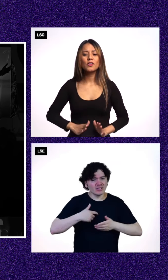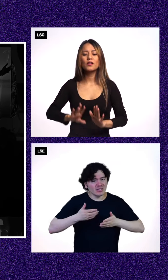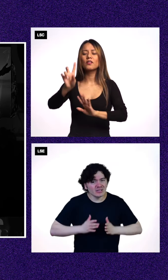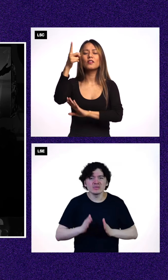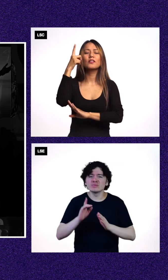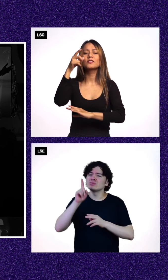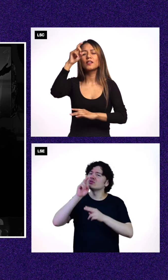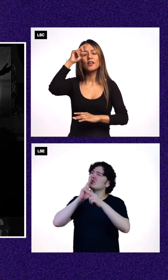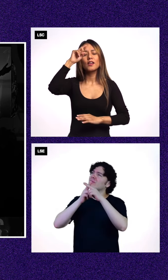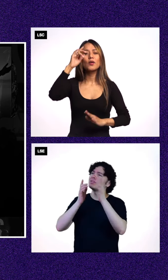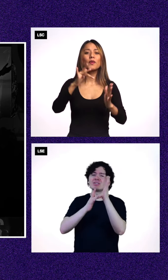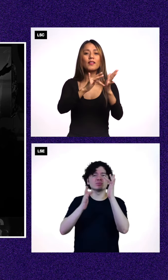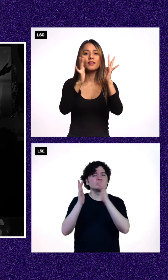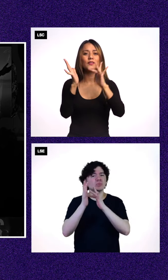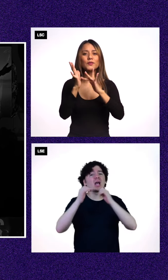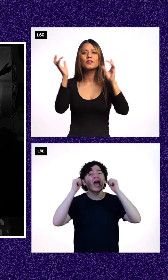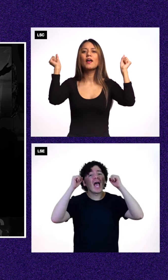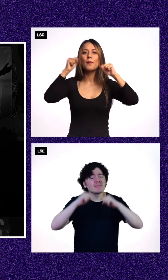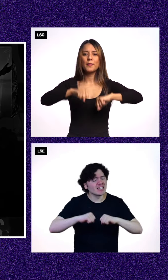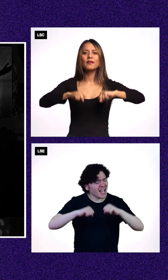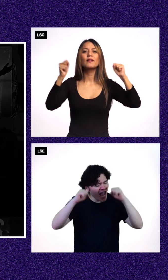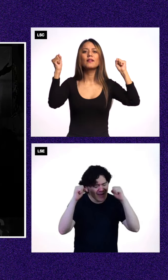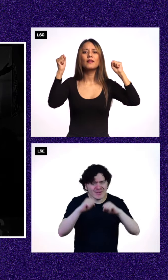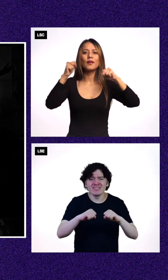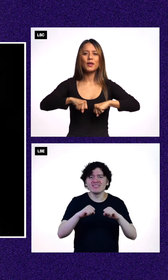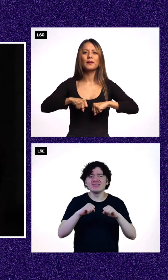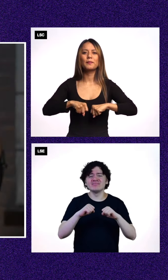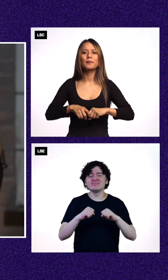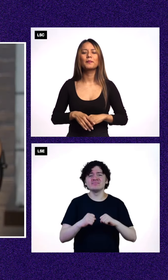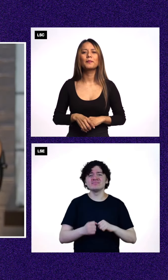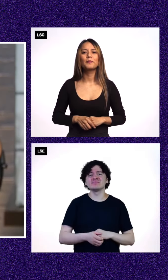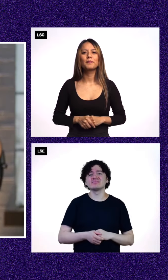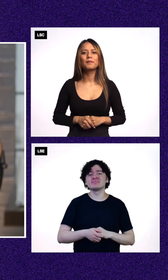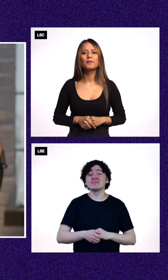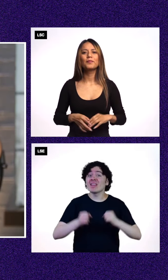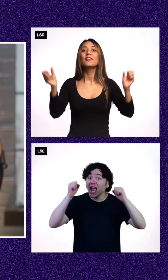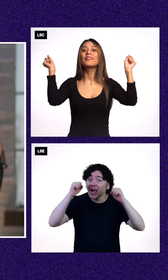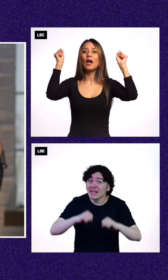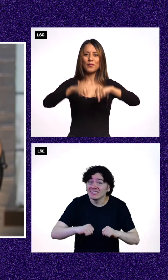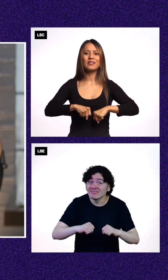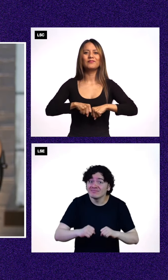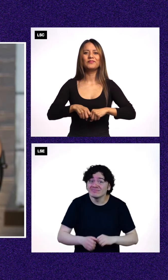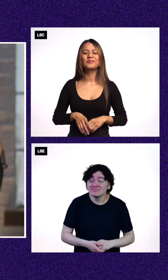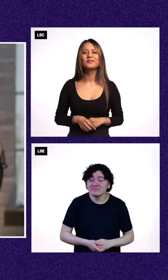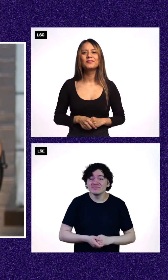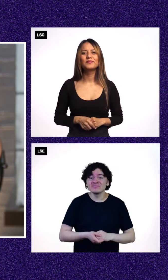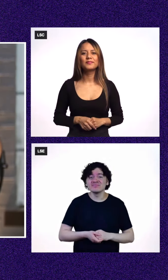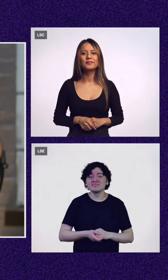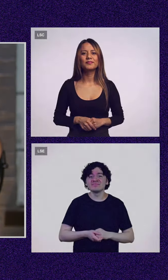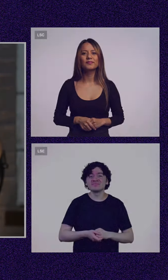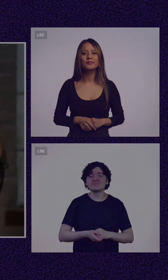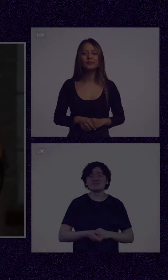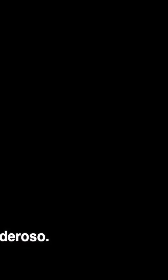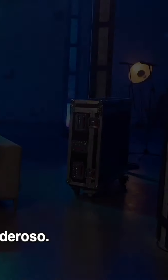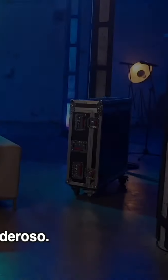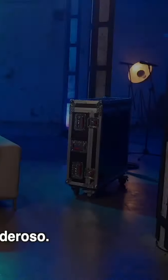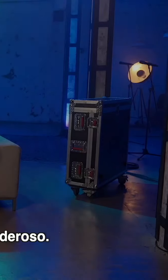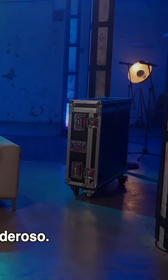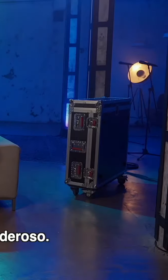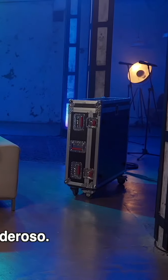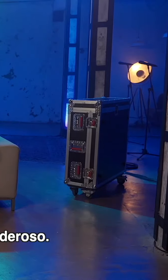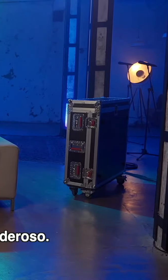el nombre de Jesús. Amén. Amén. Y amén. Amén.